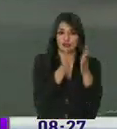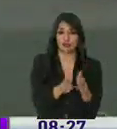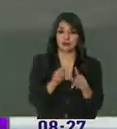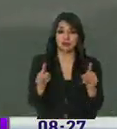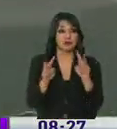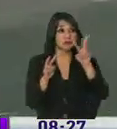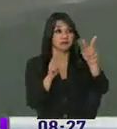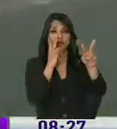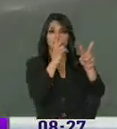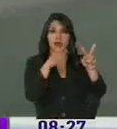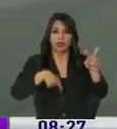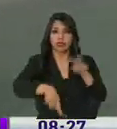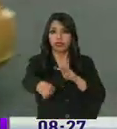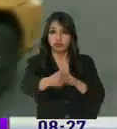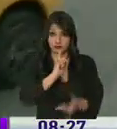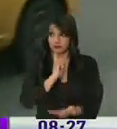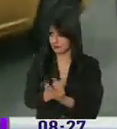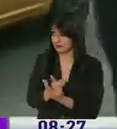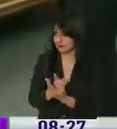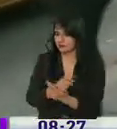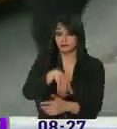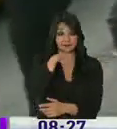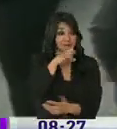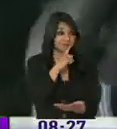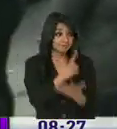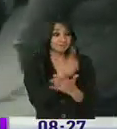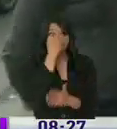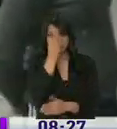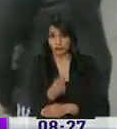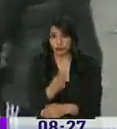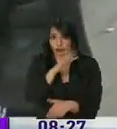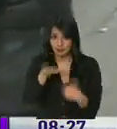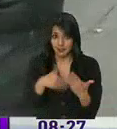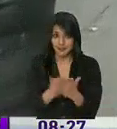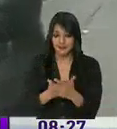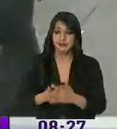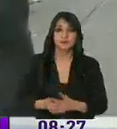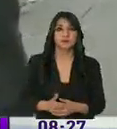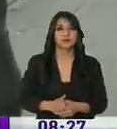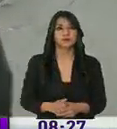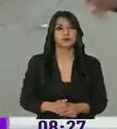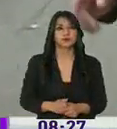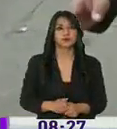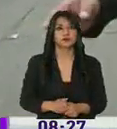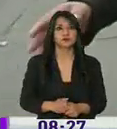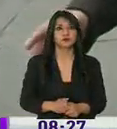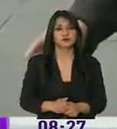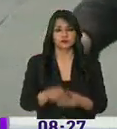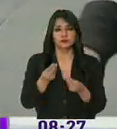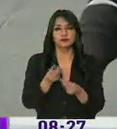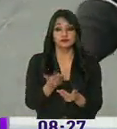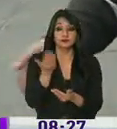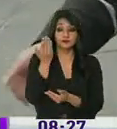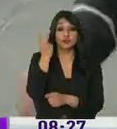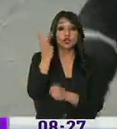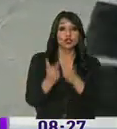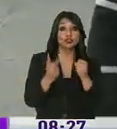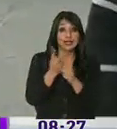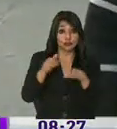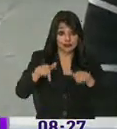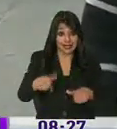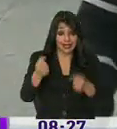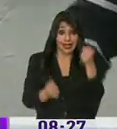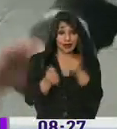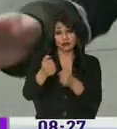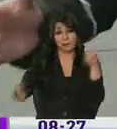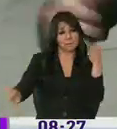no lo alcanzan a ver. Sí, buenos días con todos los televidentes. Les quería comentar, hace 2 años hubo un accidente en esta